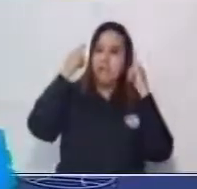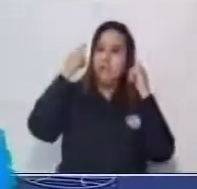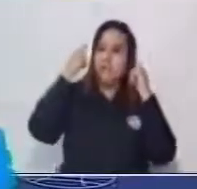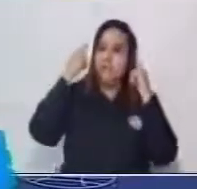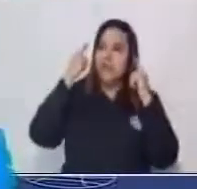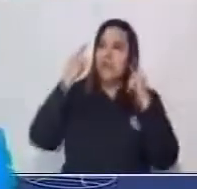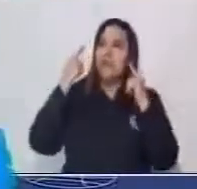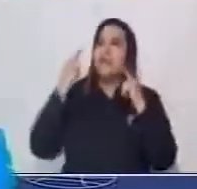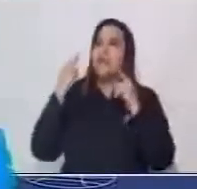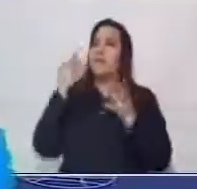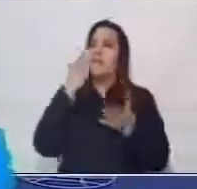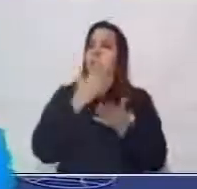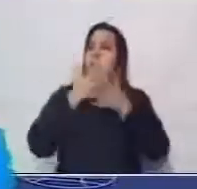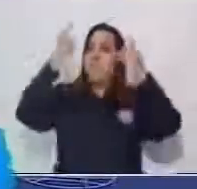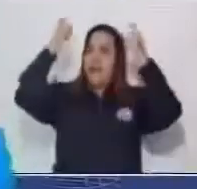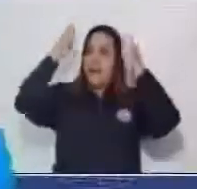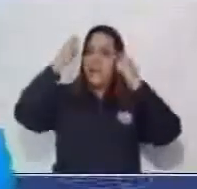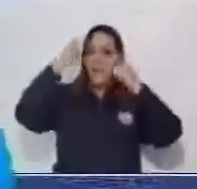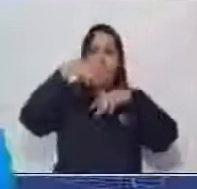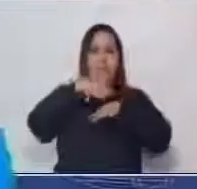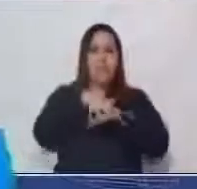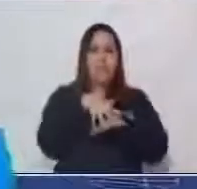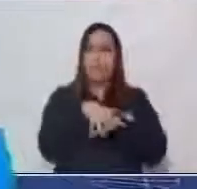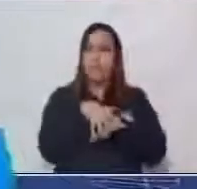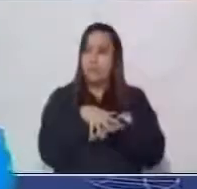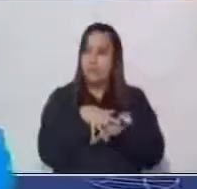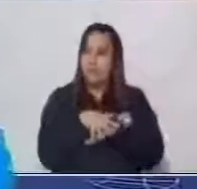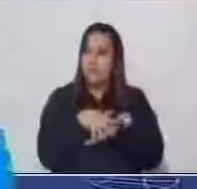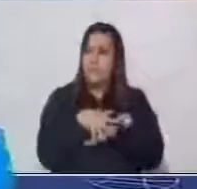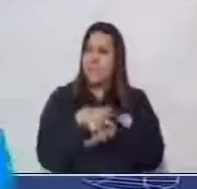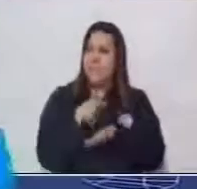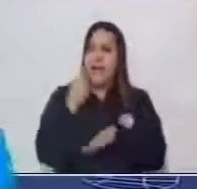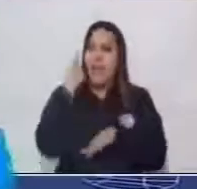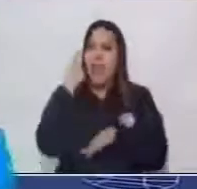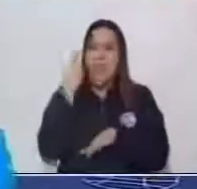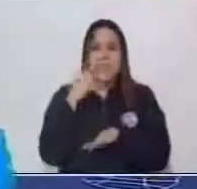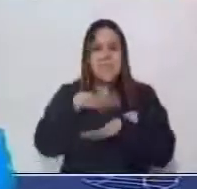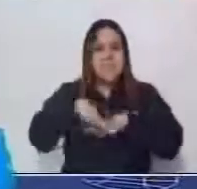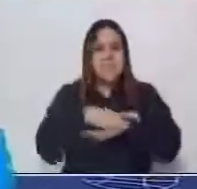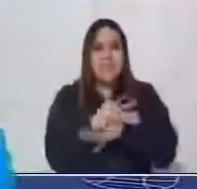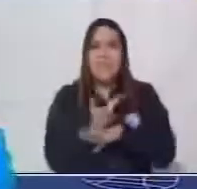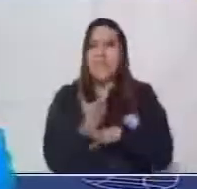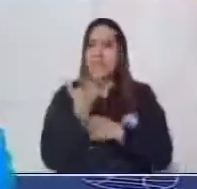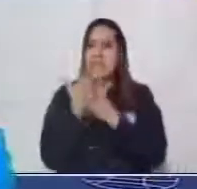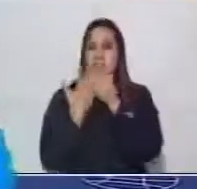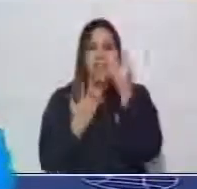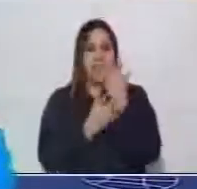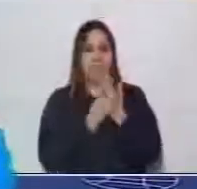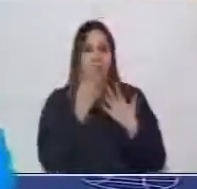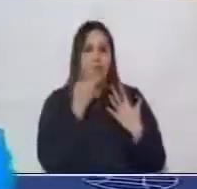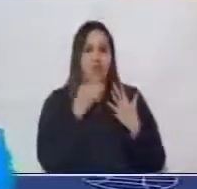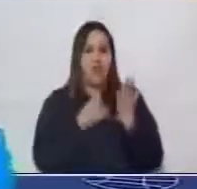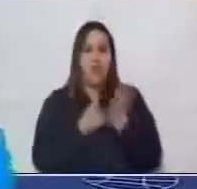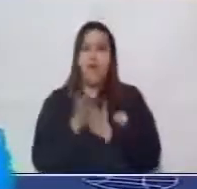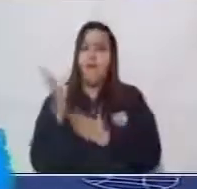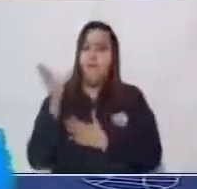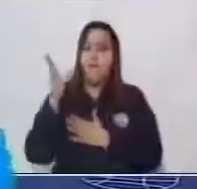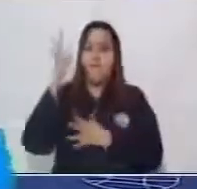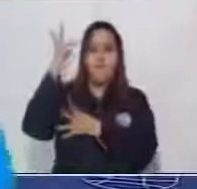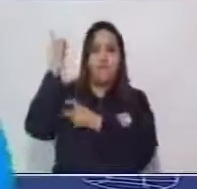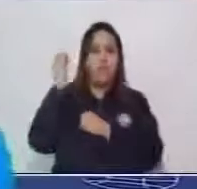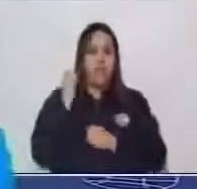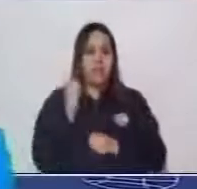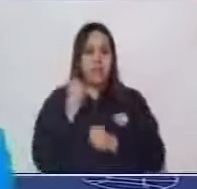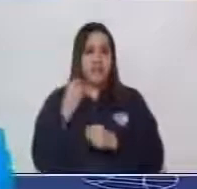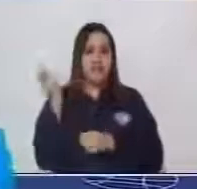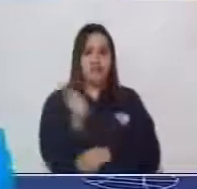espada. ¿No te parece extraña la conducta de César si leemos con las pausas, siguiendo los